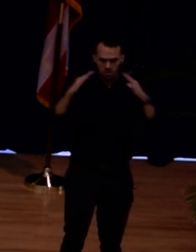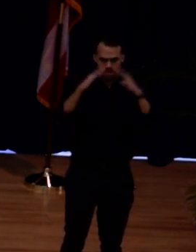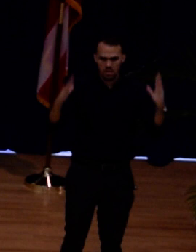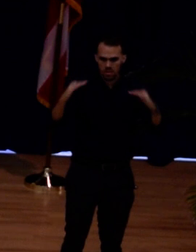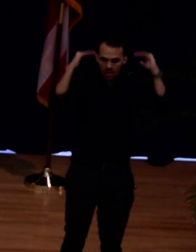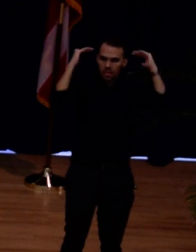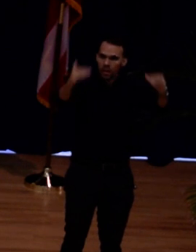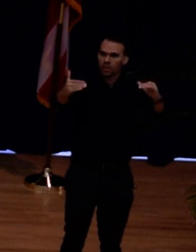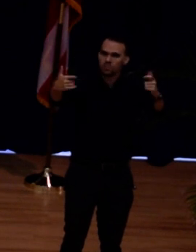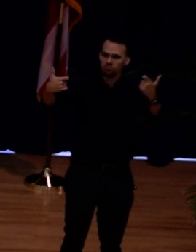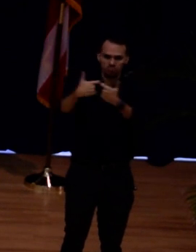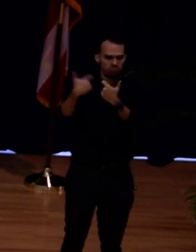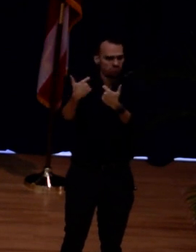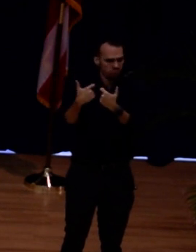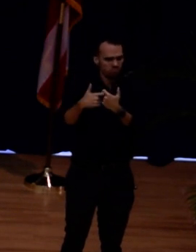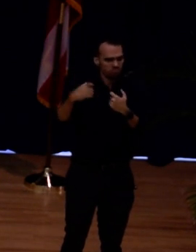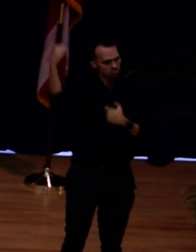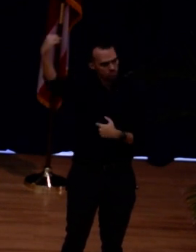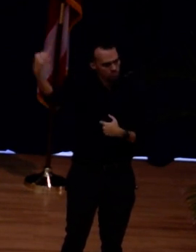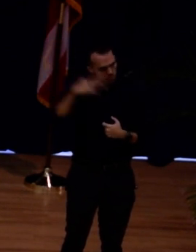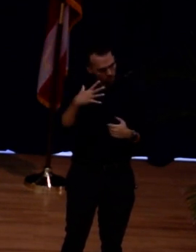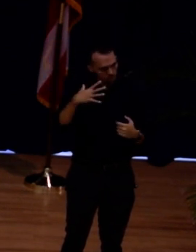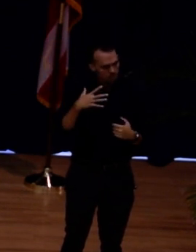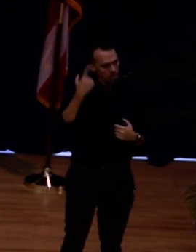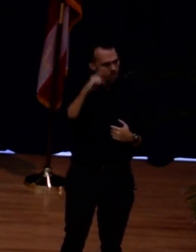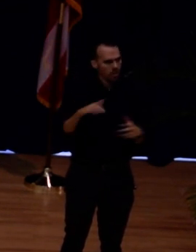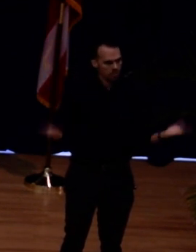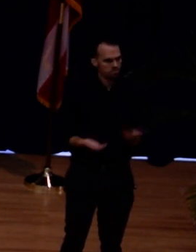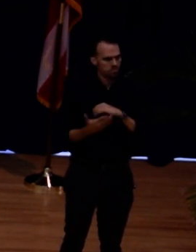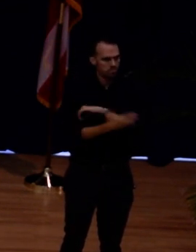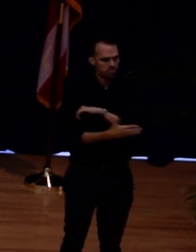hogares como generación central para nuestro país.